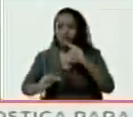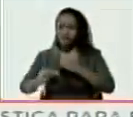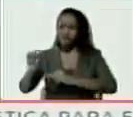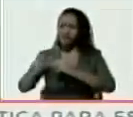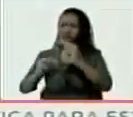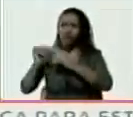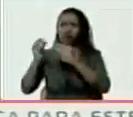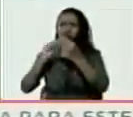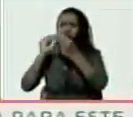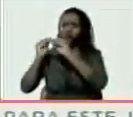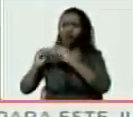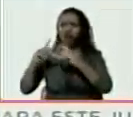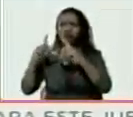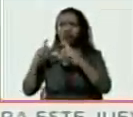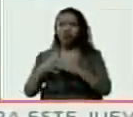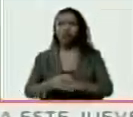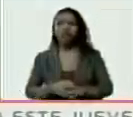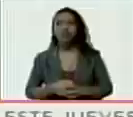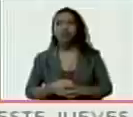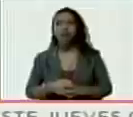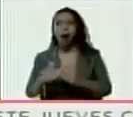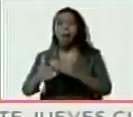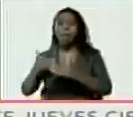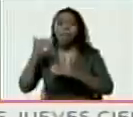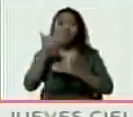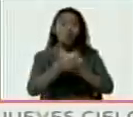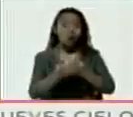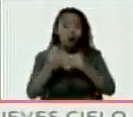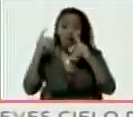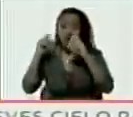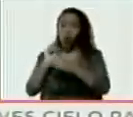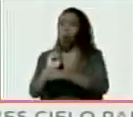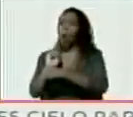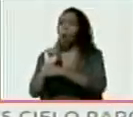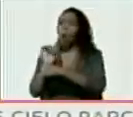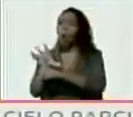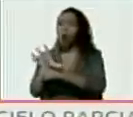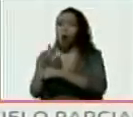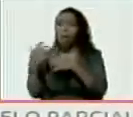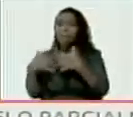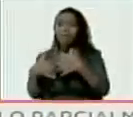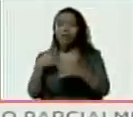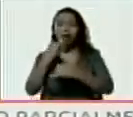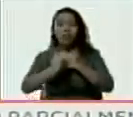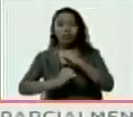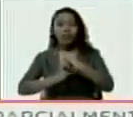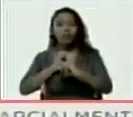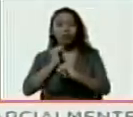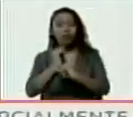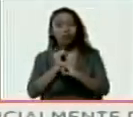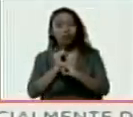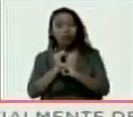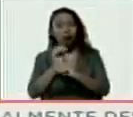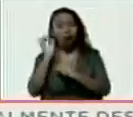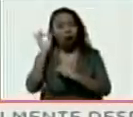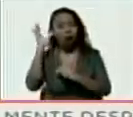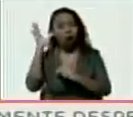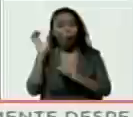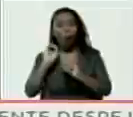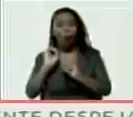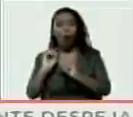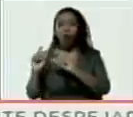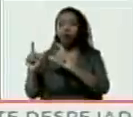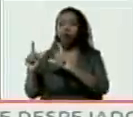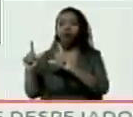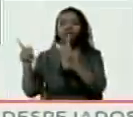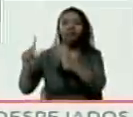o fabrican la foto. Después que tienen la foto, se la envían a una agencia de prensa internacional o a algún medio internacional, un